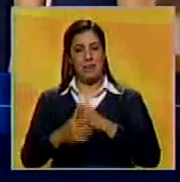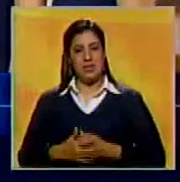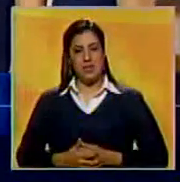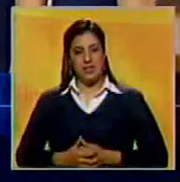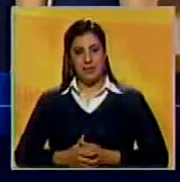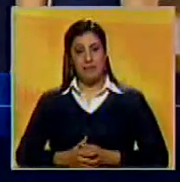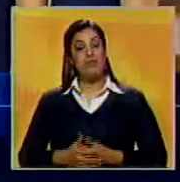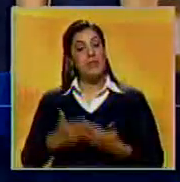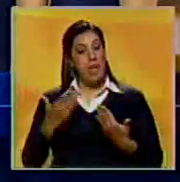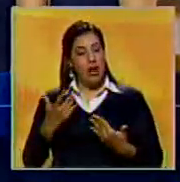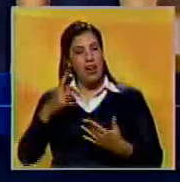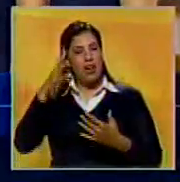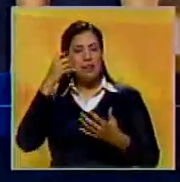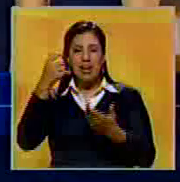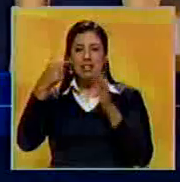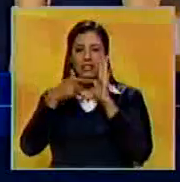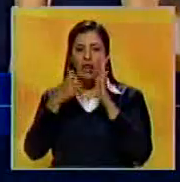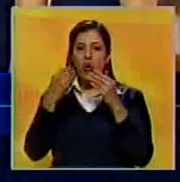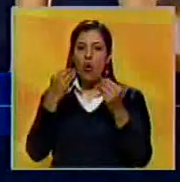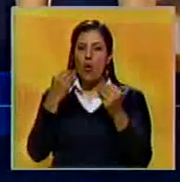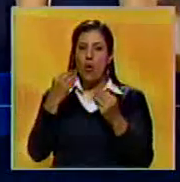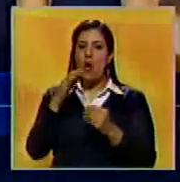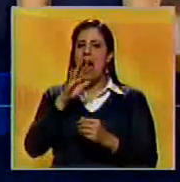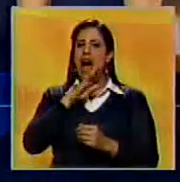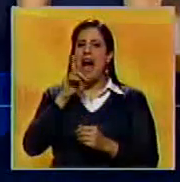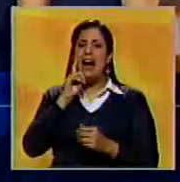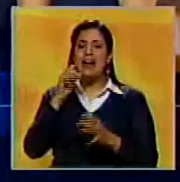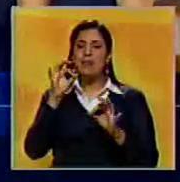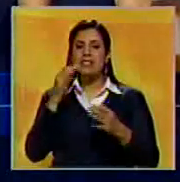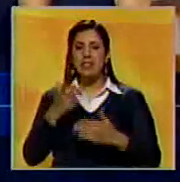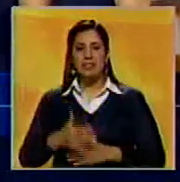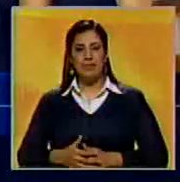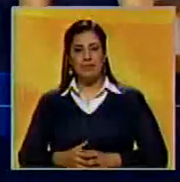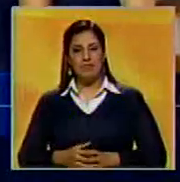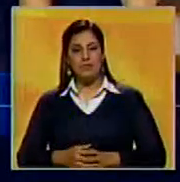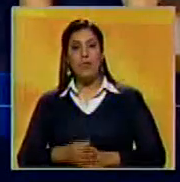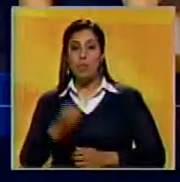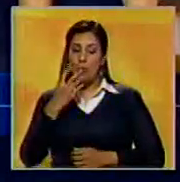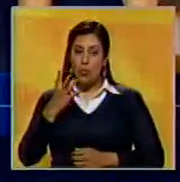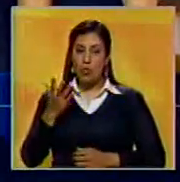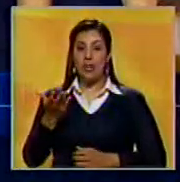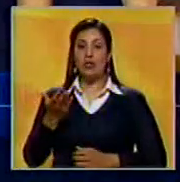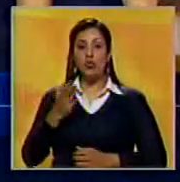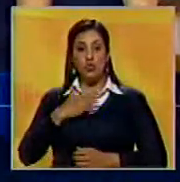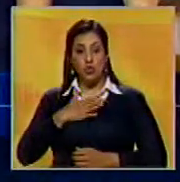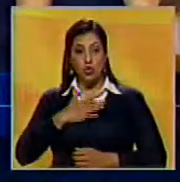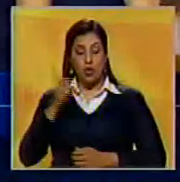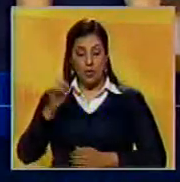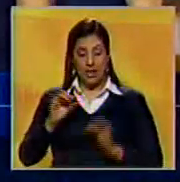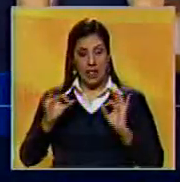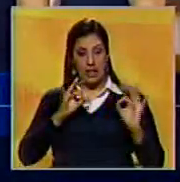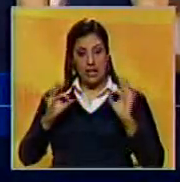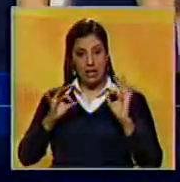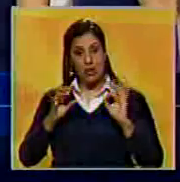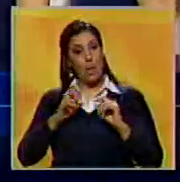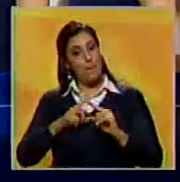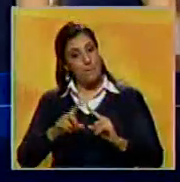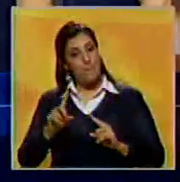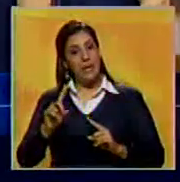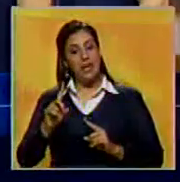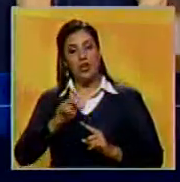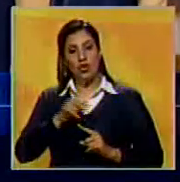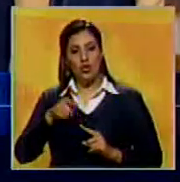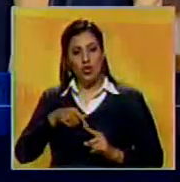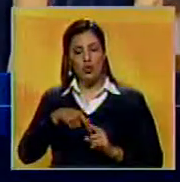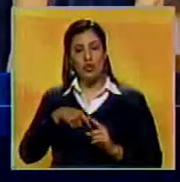radicales. ¿Qué talento nos vas a mostrar o qué dote especial tienes? Bueno, fíjate que yo vengo con actuación, pero